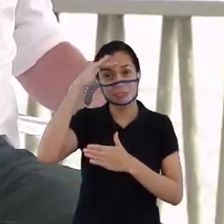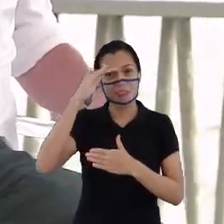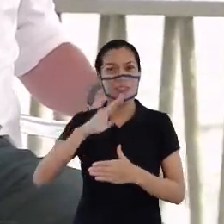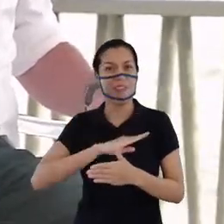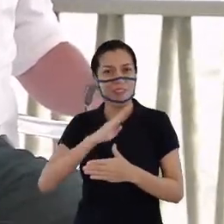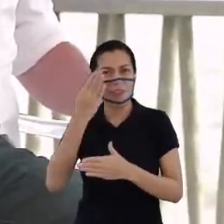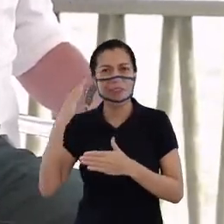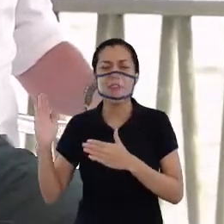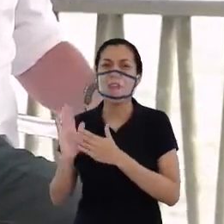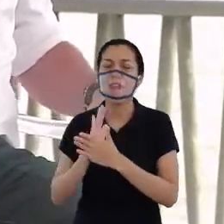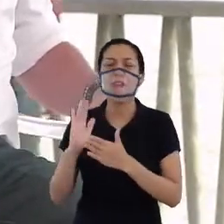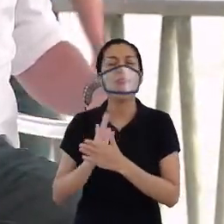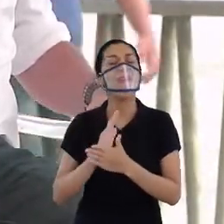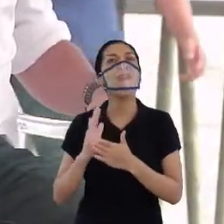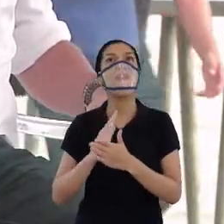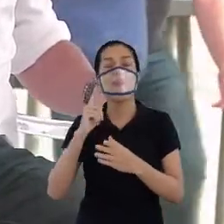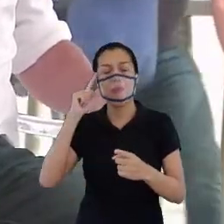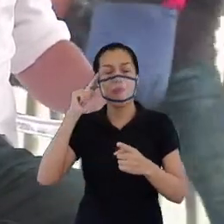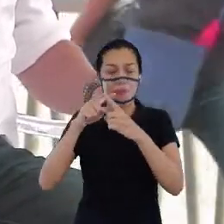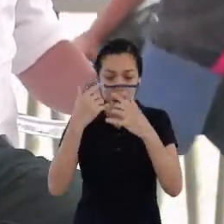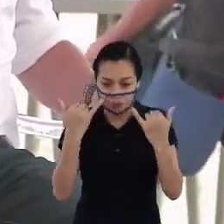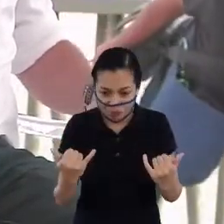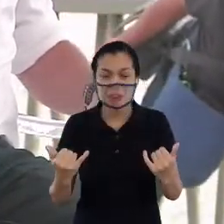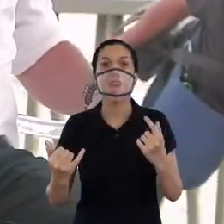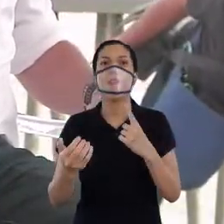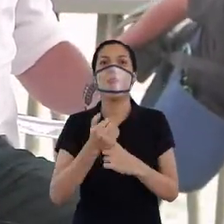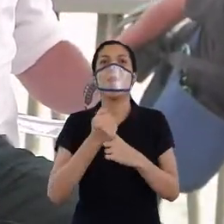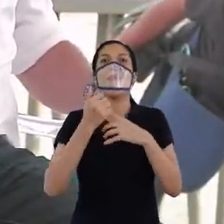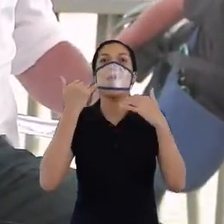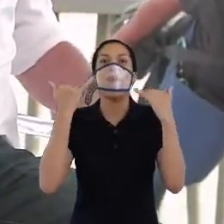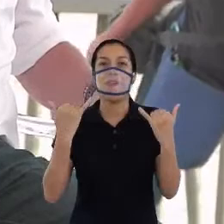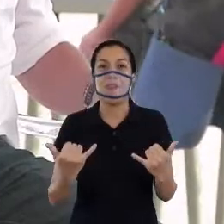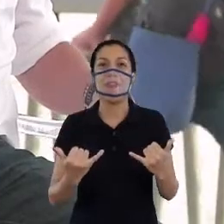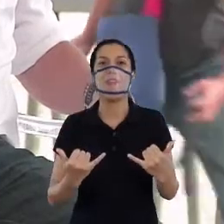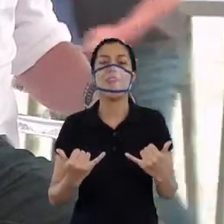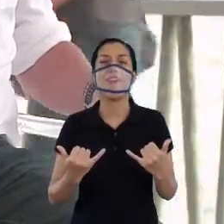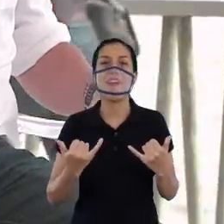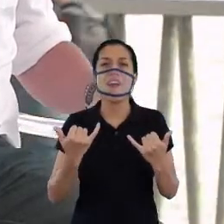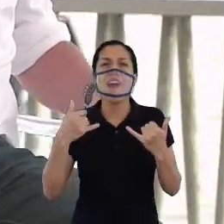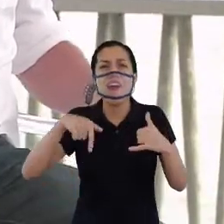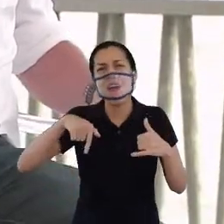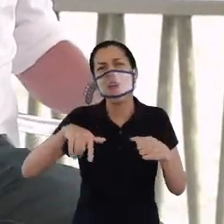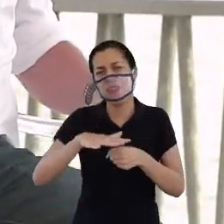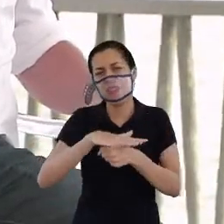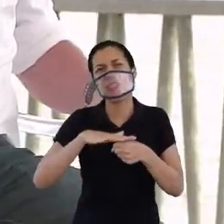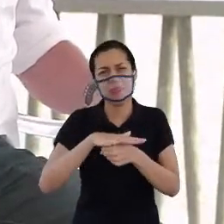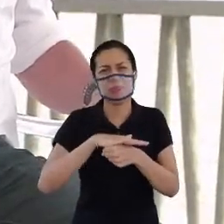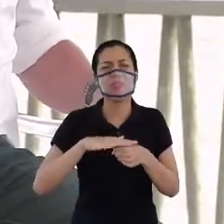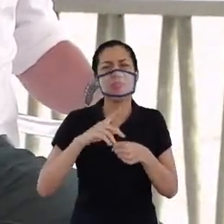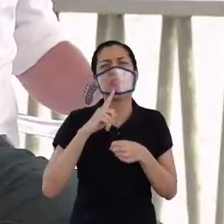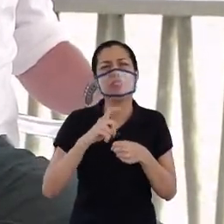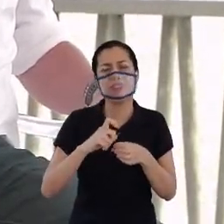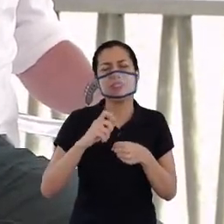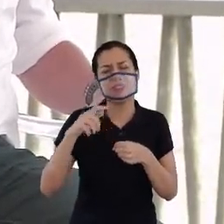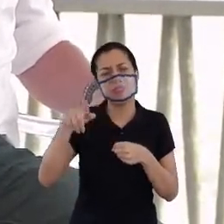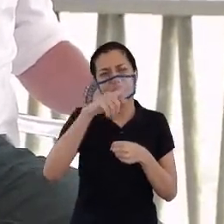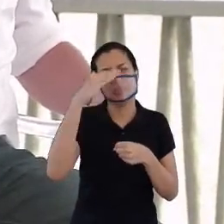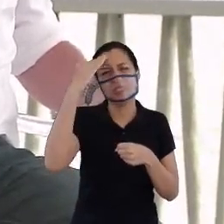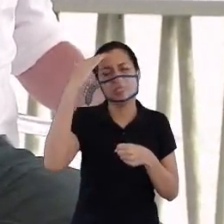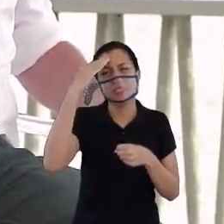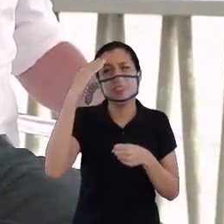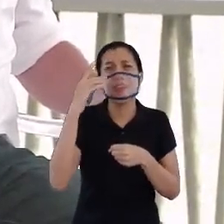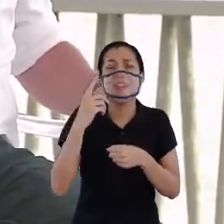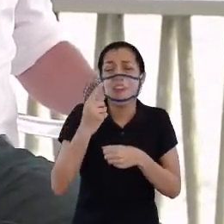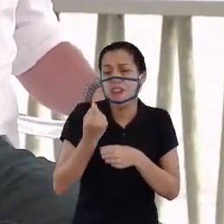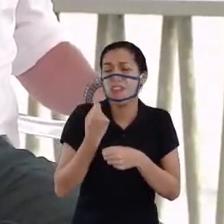deseado y soñado. Y hoy estamos haciendo lo mismo. Estamos en un momento difícil, eso hay que reconocerlo. Este último